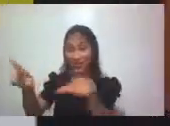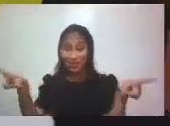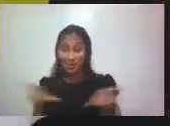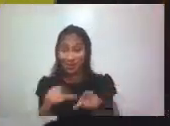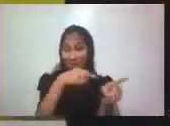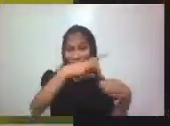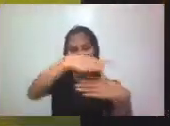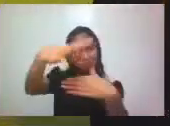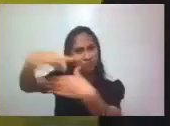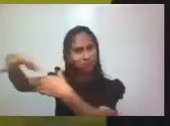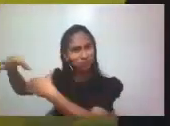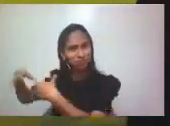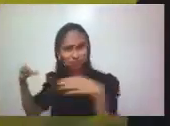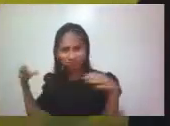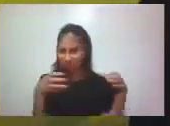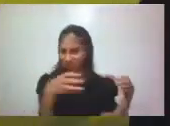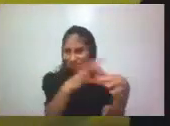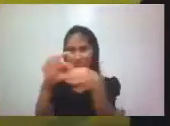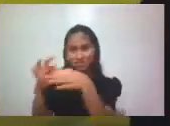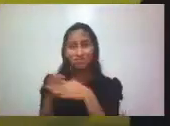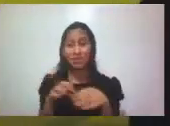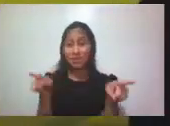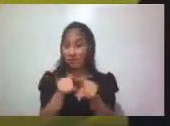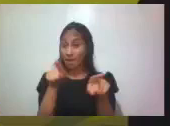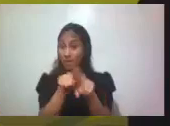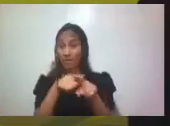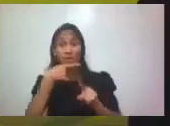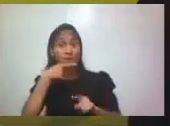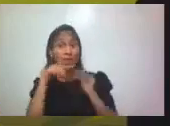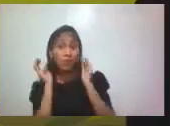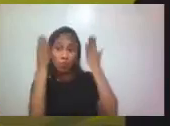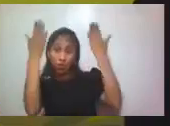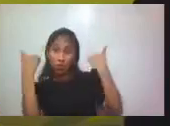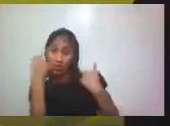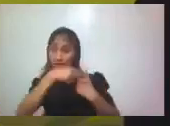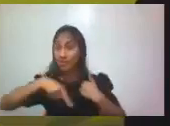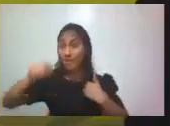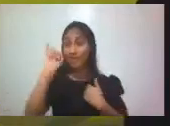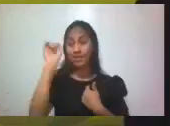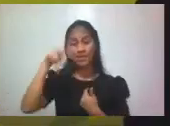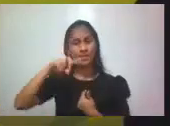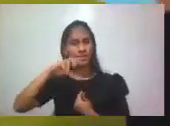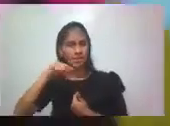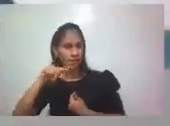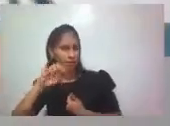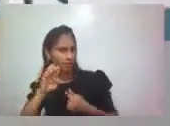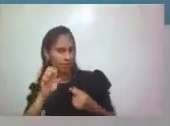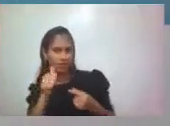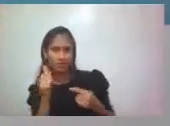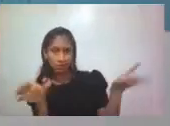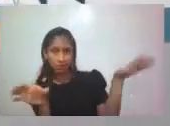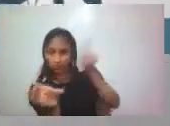promover la participación de la mujer indígena en los procesos de participación ciudadana,